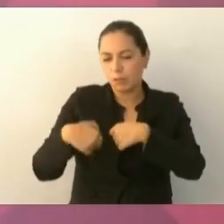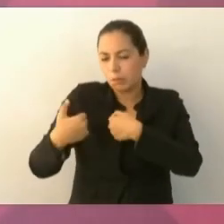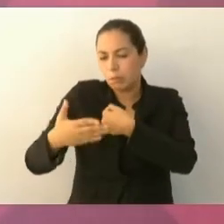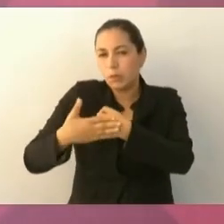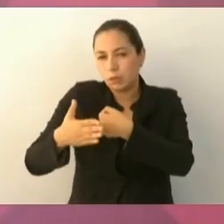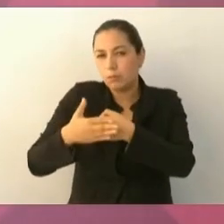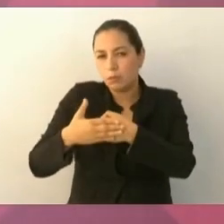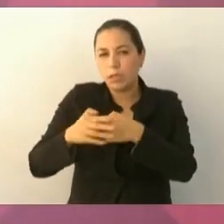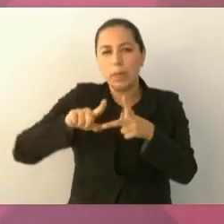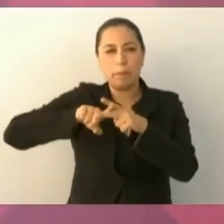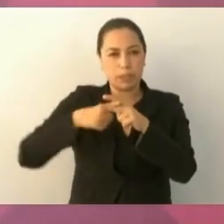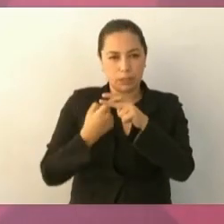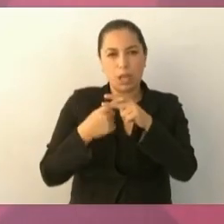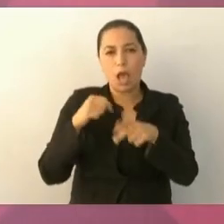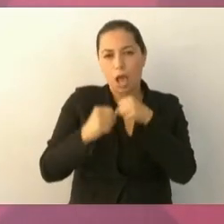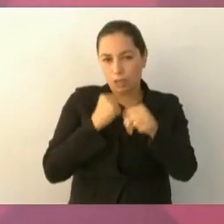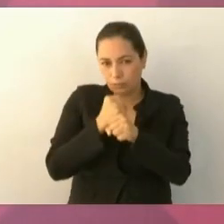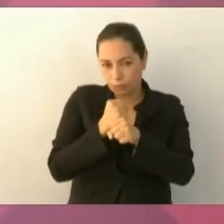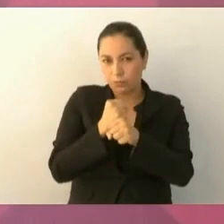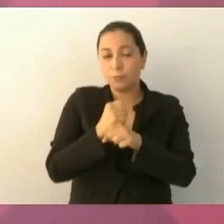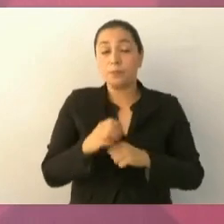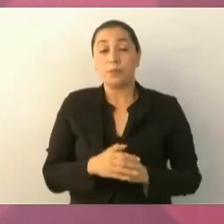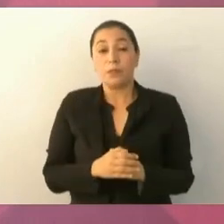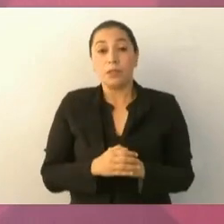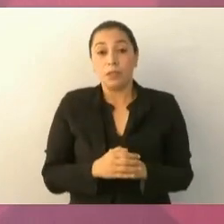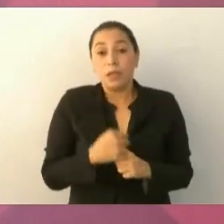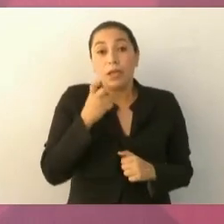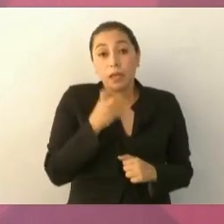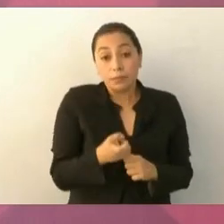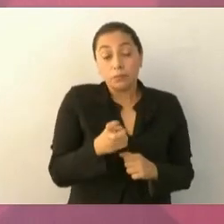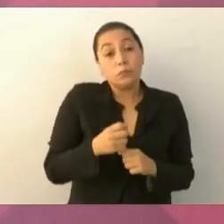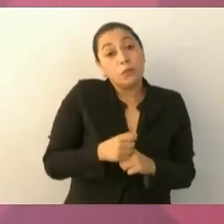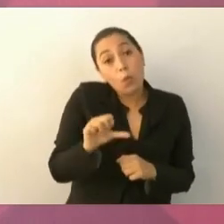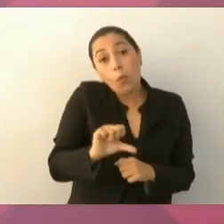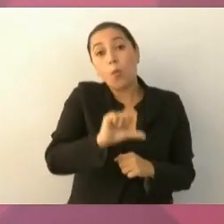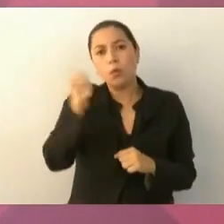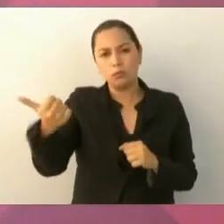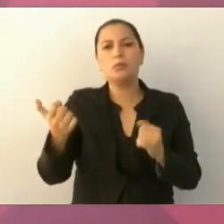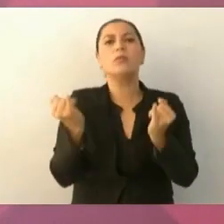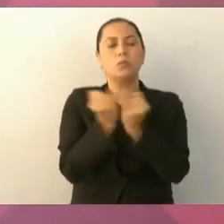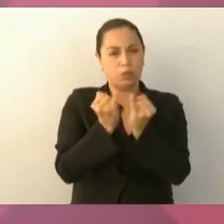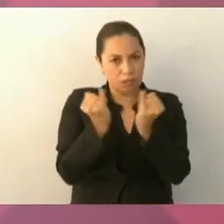año y vamos a terminar otros